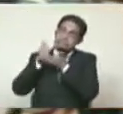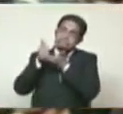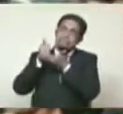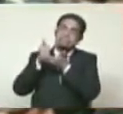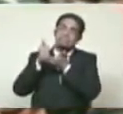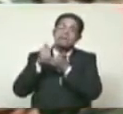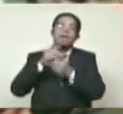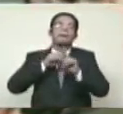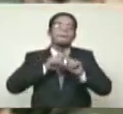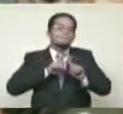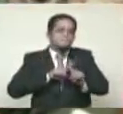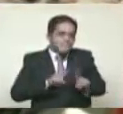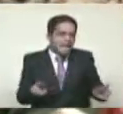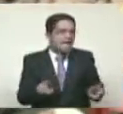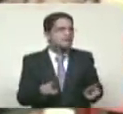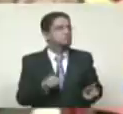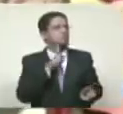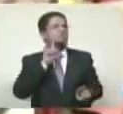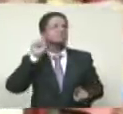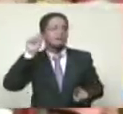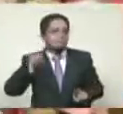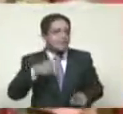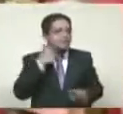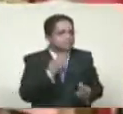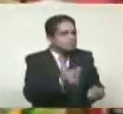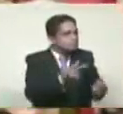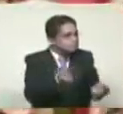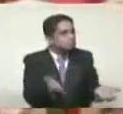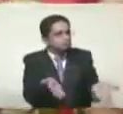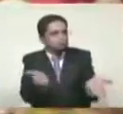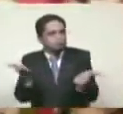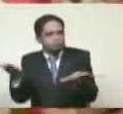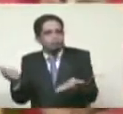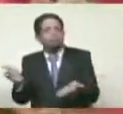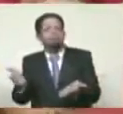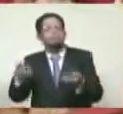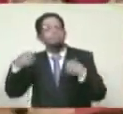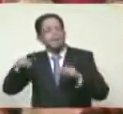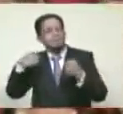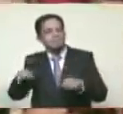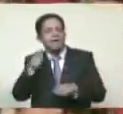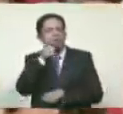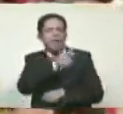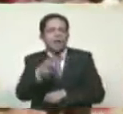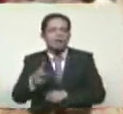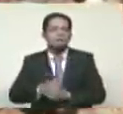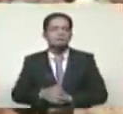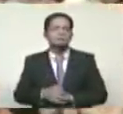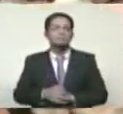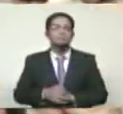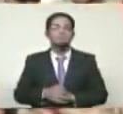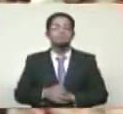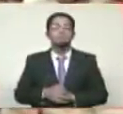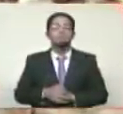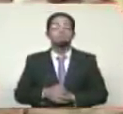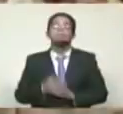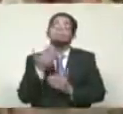y con las milicias y el pueblo entrenando, a Dios